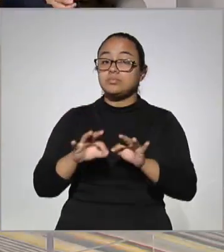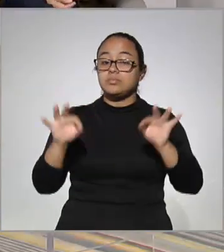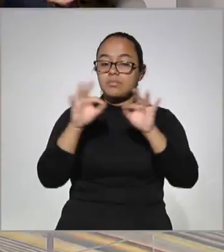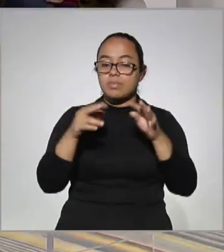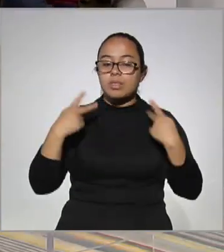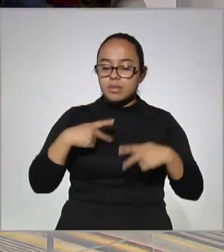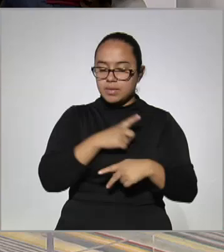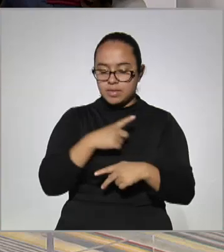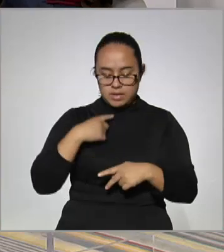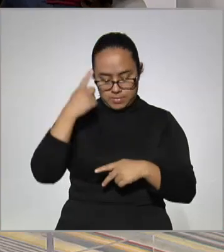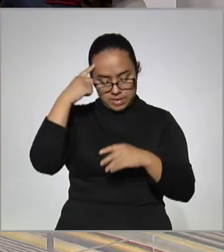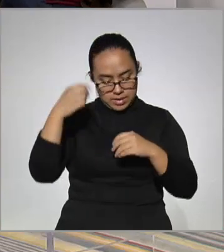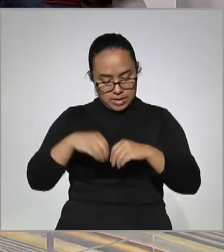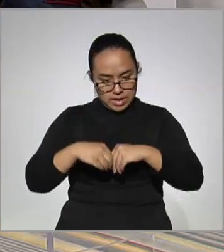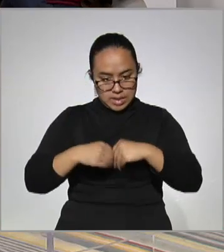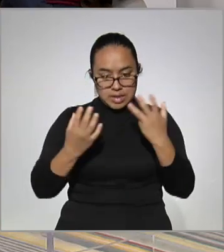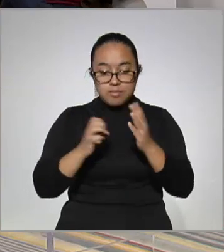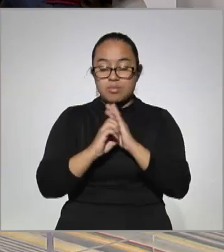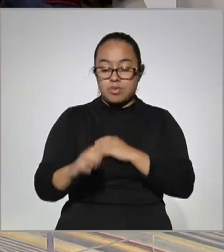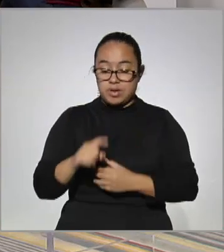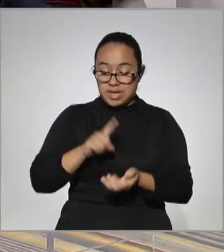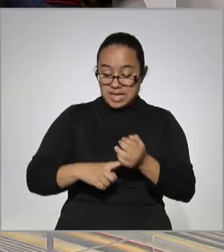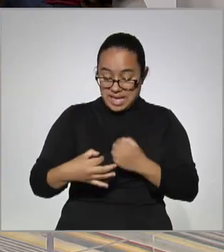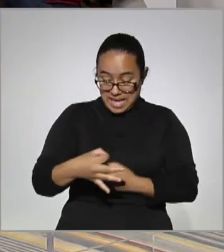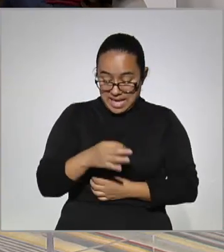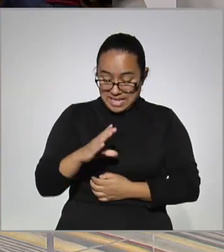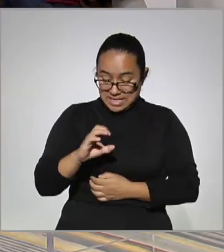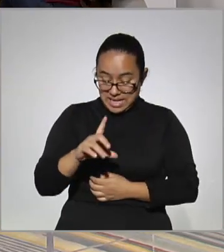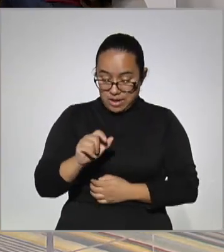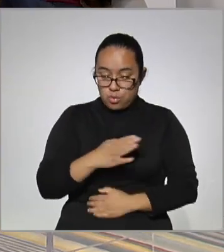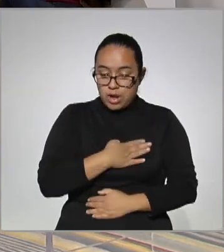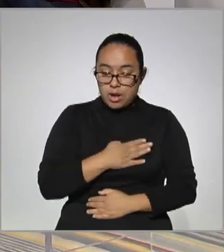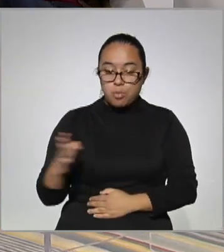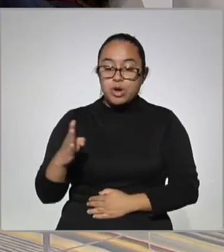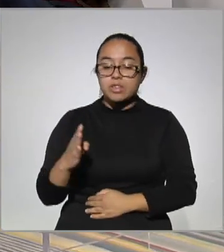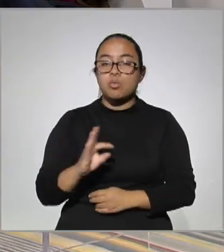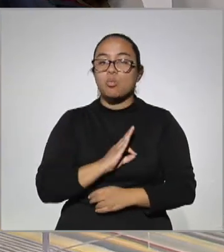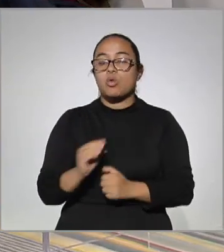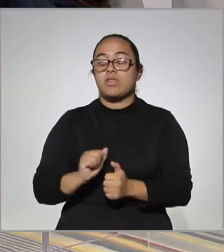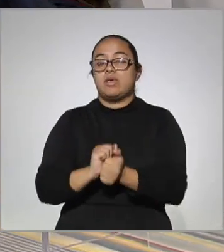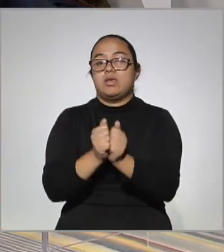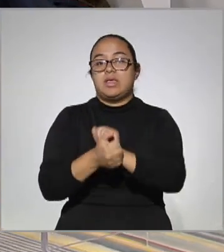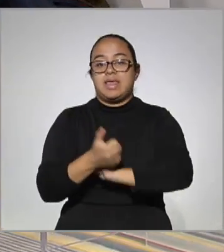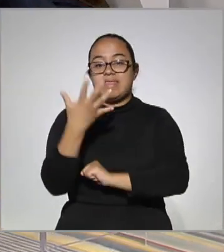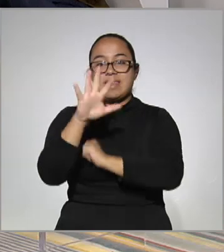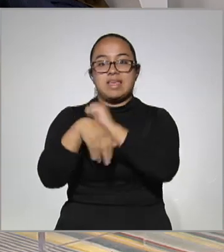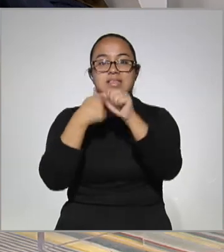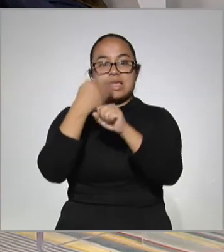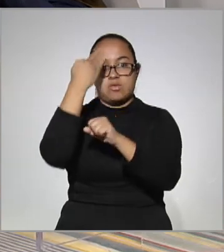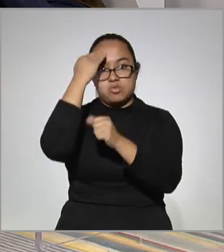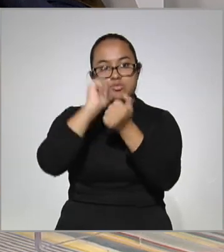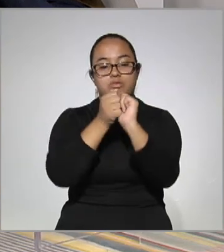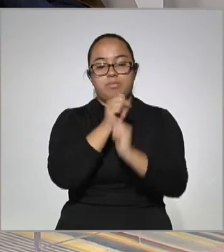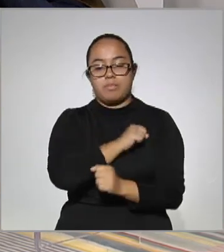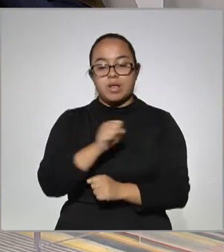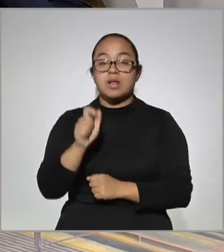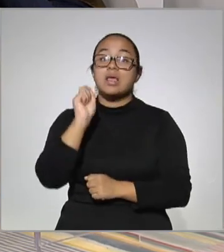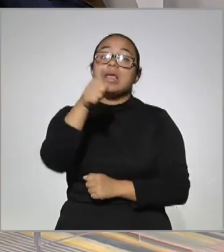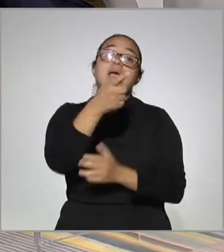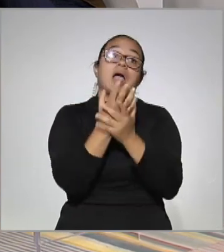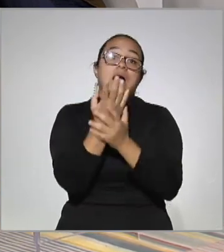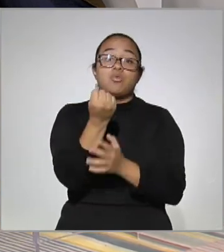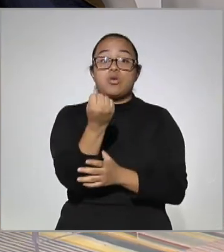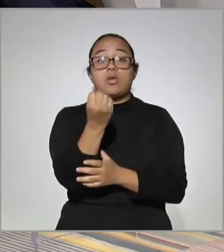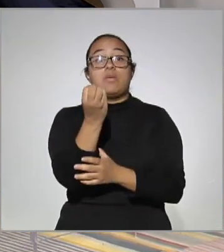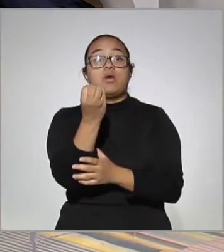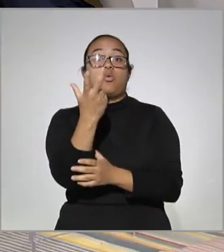quede claro. O sea, si una célula buena puede migrar hasta un cáncer en un lapso de 10 años, no significa que tengas que esperarte 9, 8 años